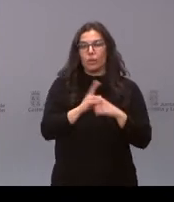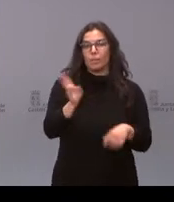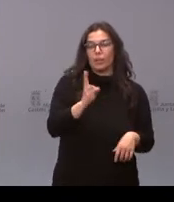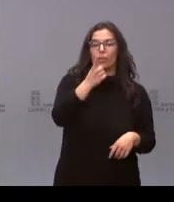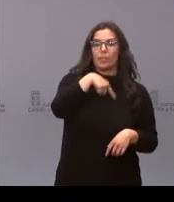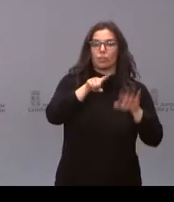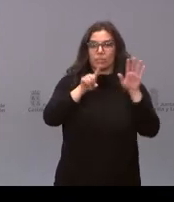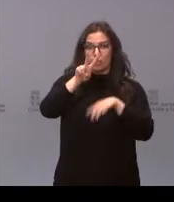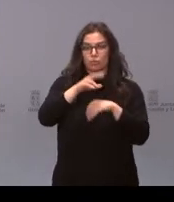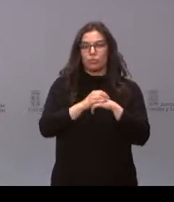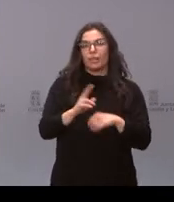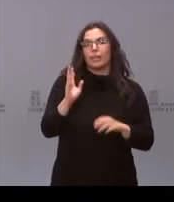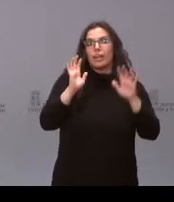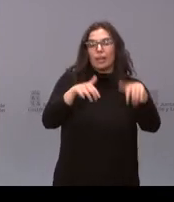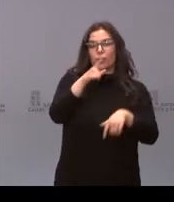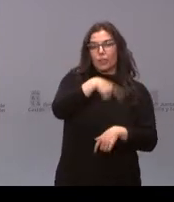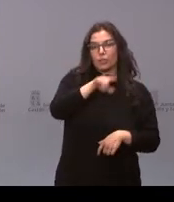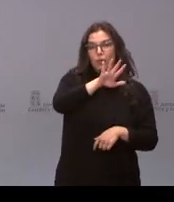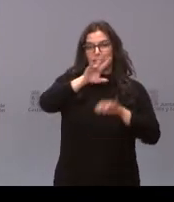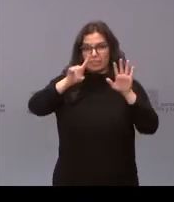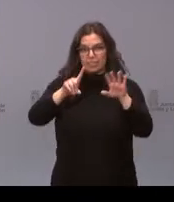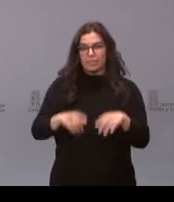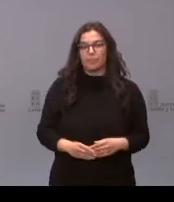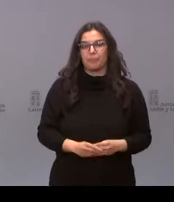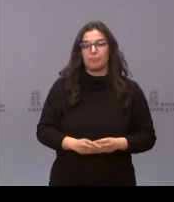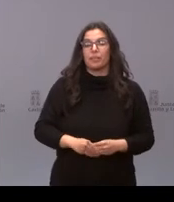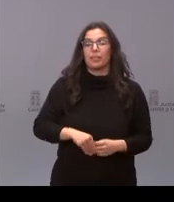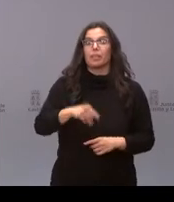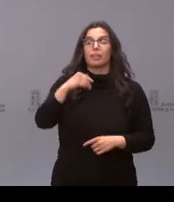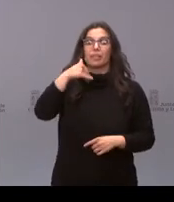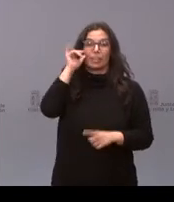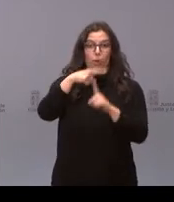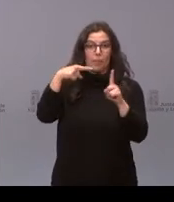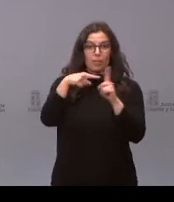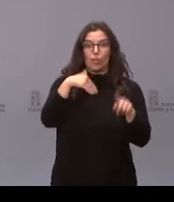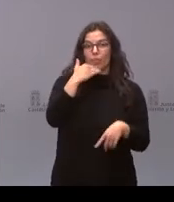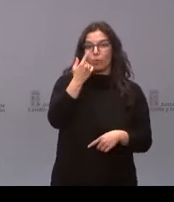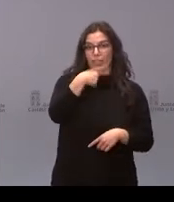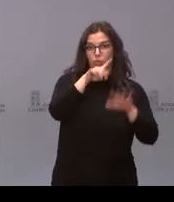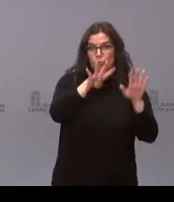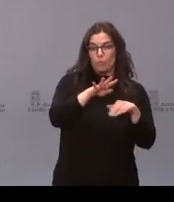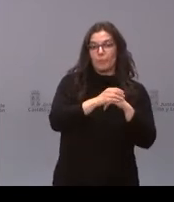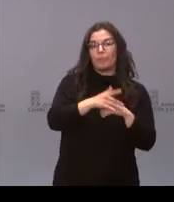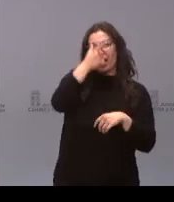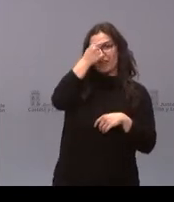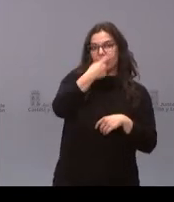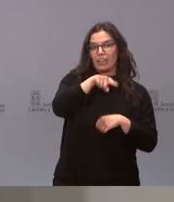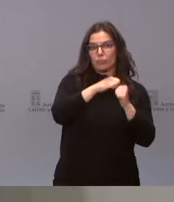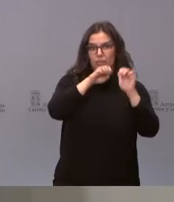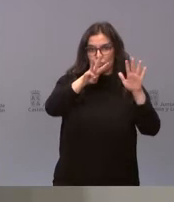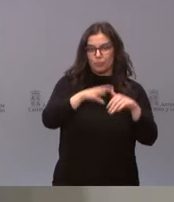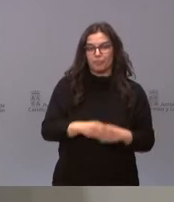162 y león' 156 en riesgo medio zamora con 109 y ávila 128